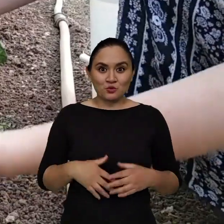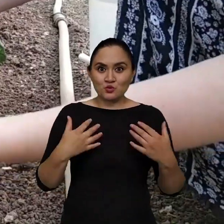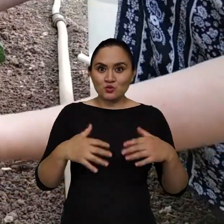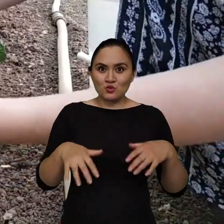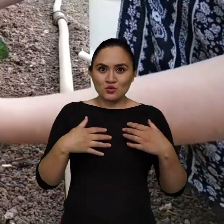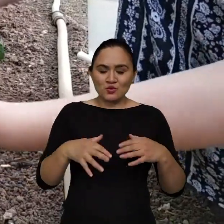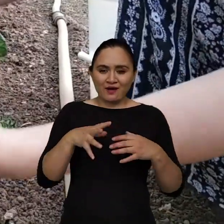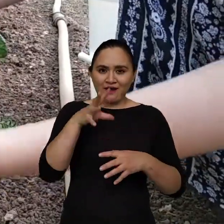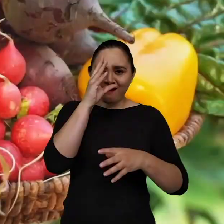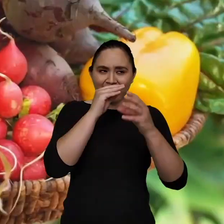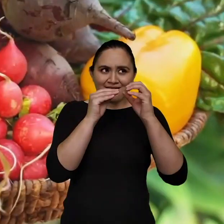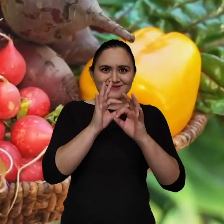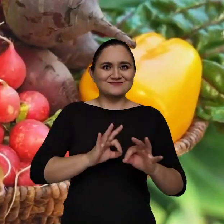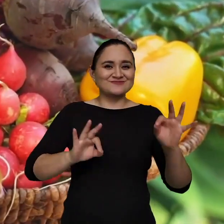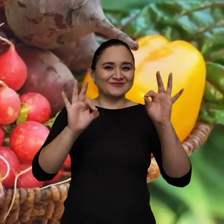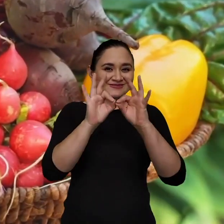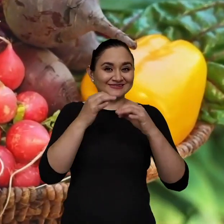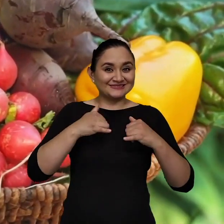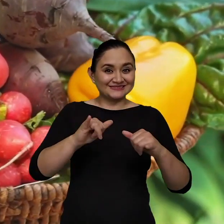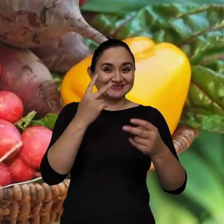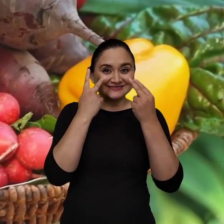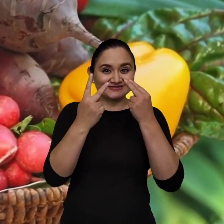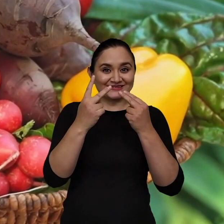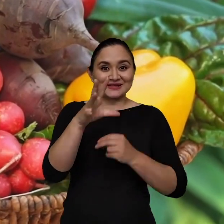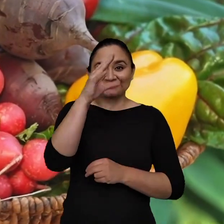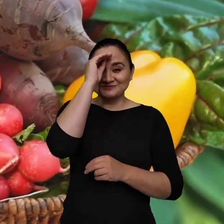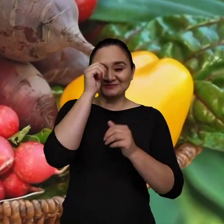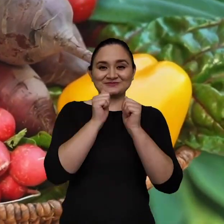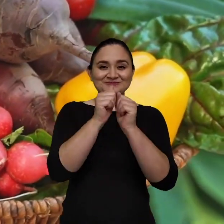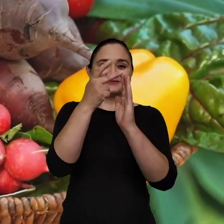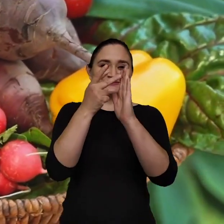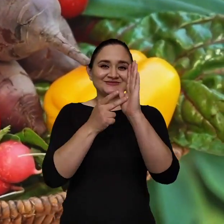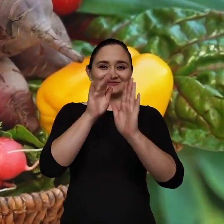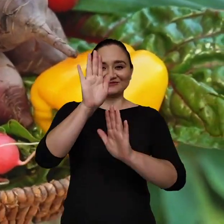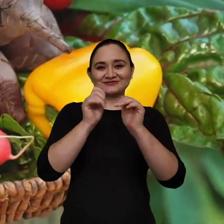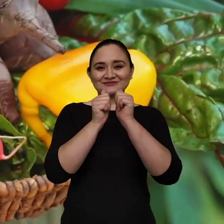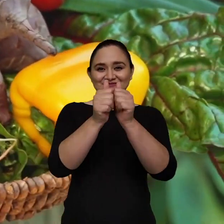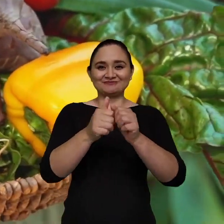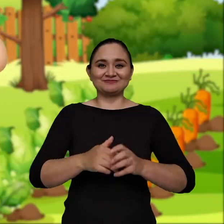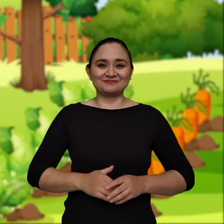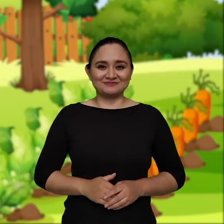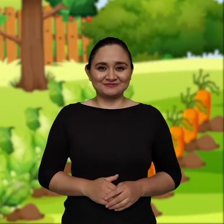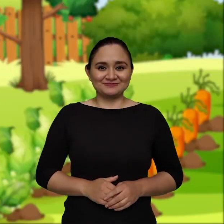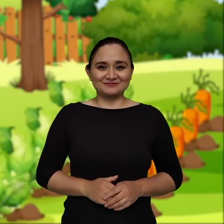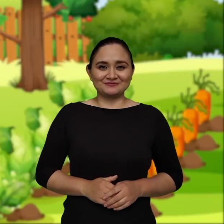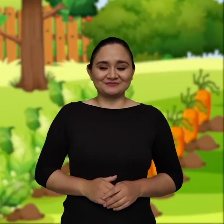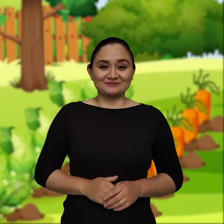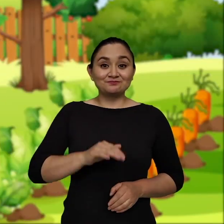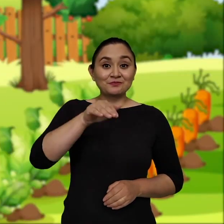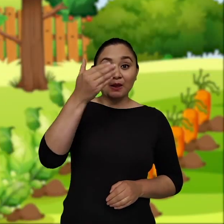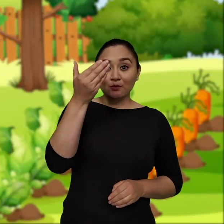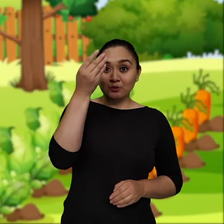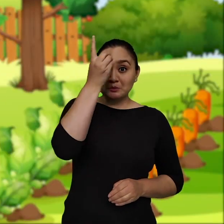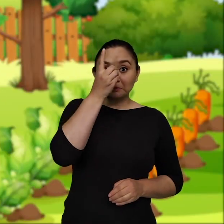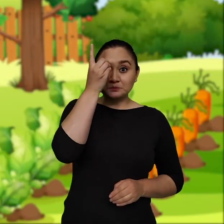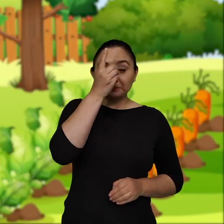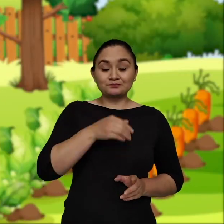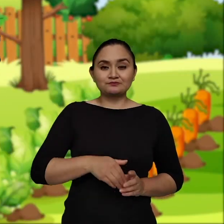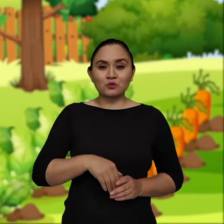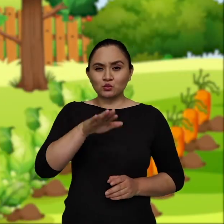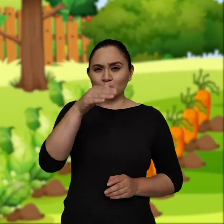Está súper útil. Sigan viendo, aprendemos juntos de Educa Contigo. Profe